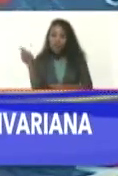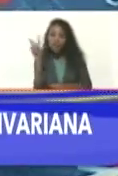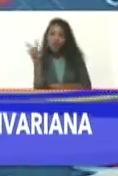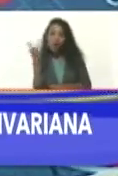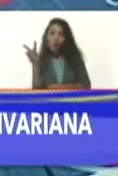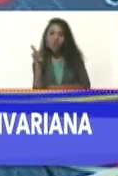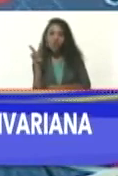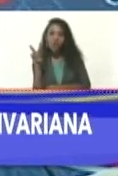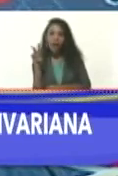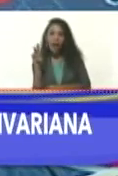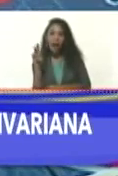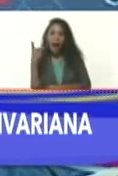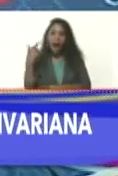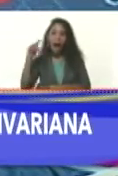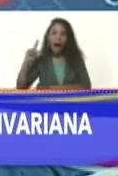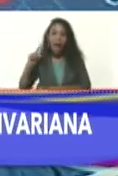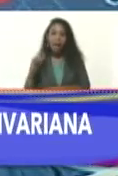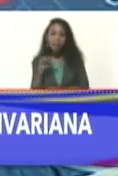quebrados.